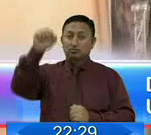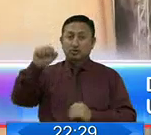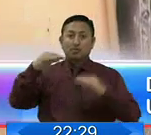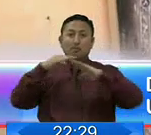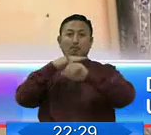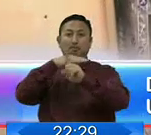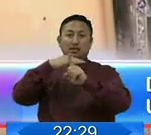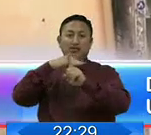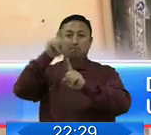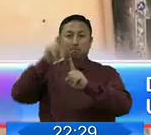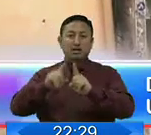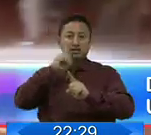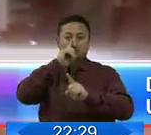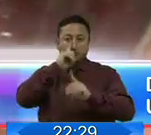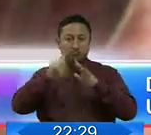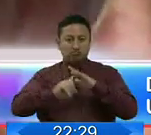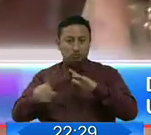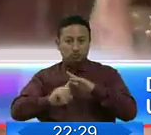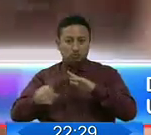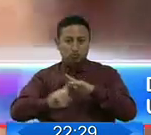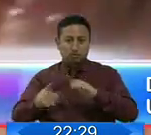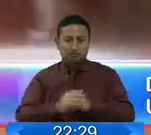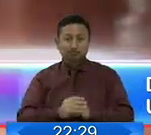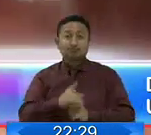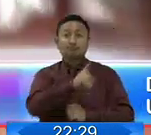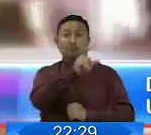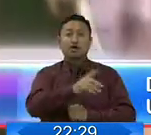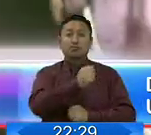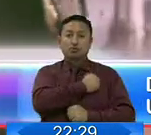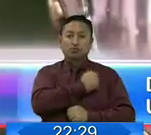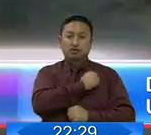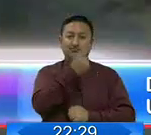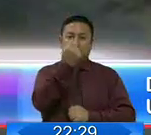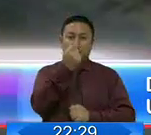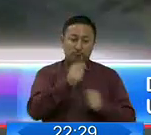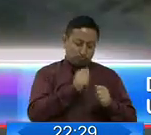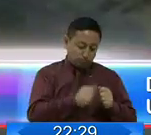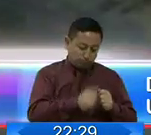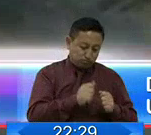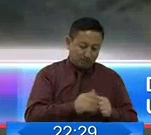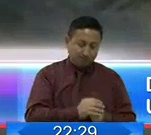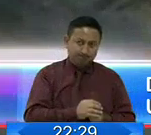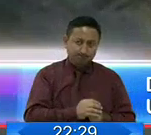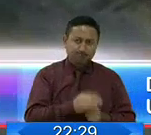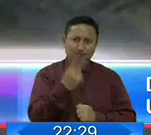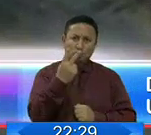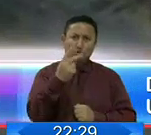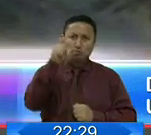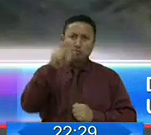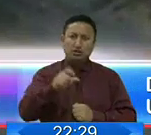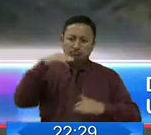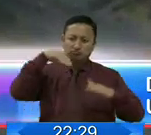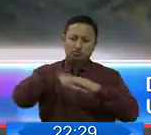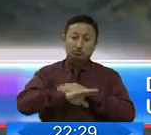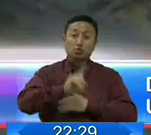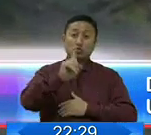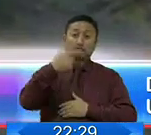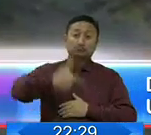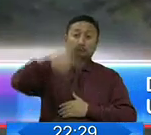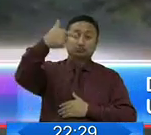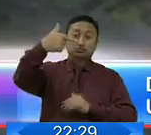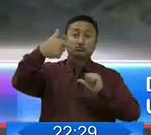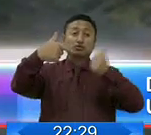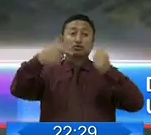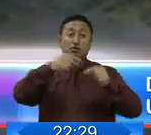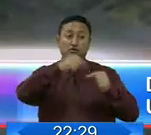abierta para que salgan los trabajadores mientras la dueña cuadraba caja de pronto dos sujetos ingresaron el uno con revólver en mano y el